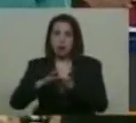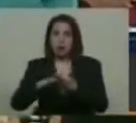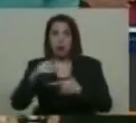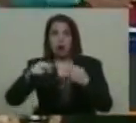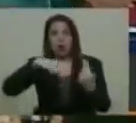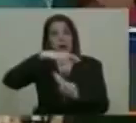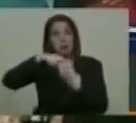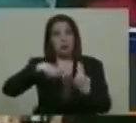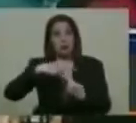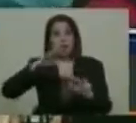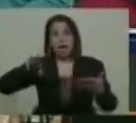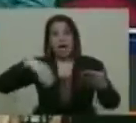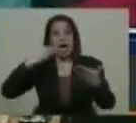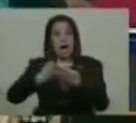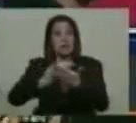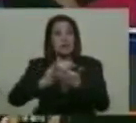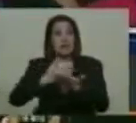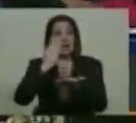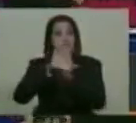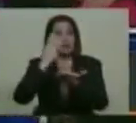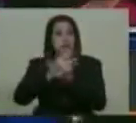la victoria siempre, venceremos.